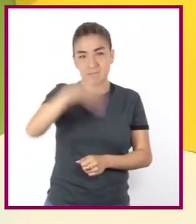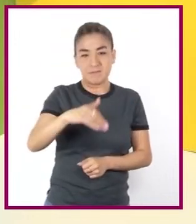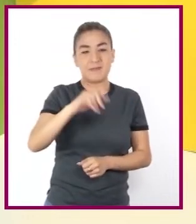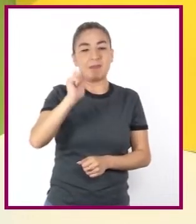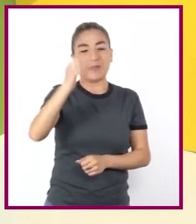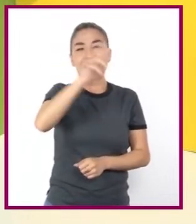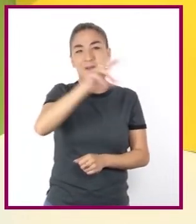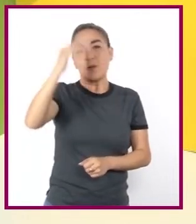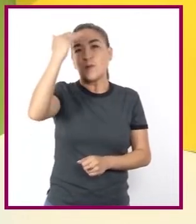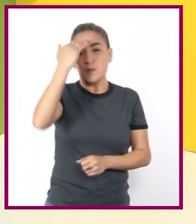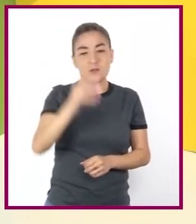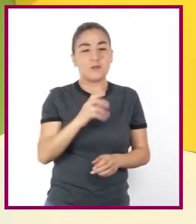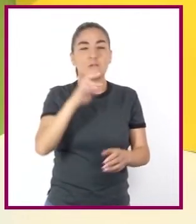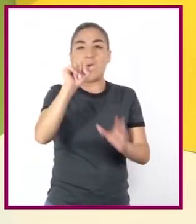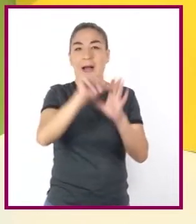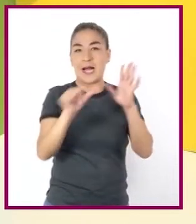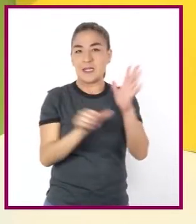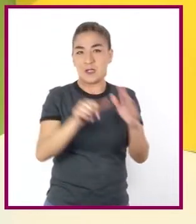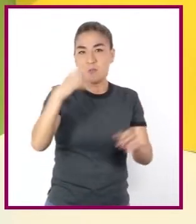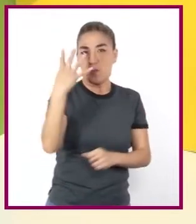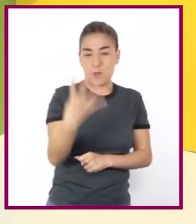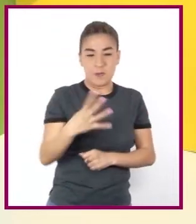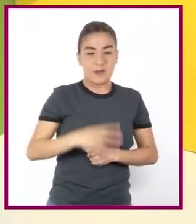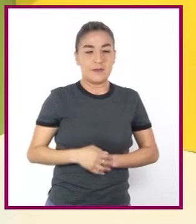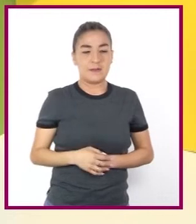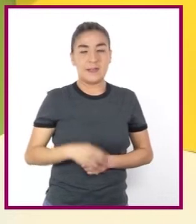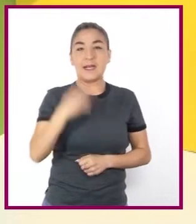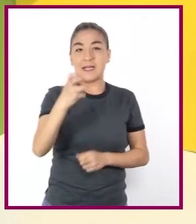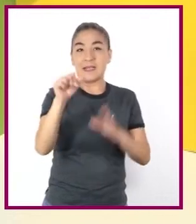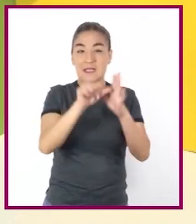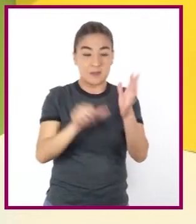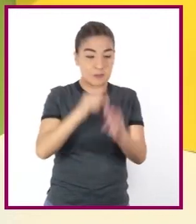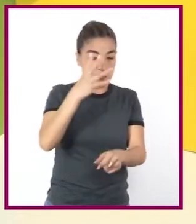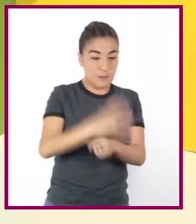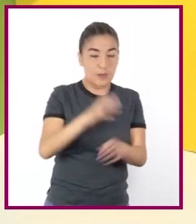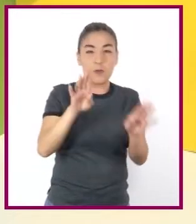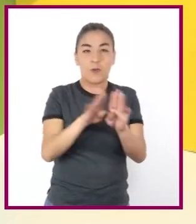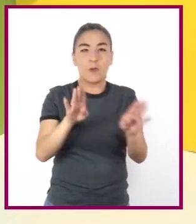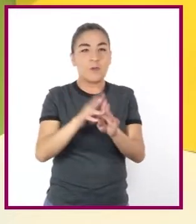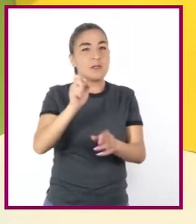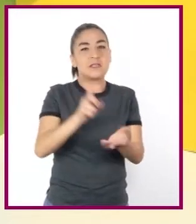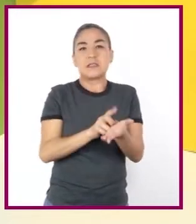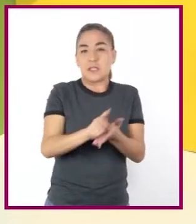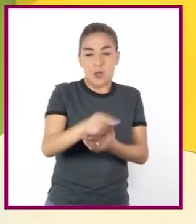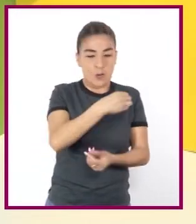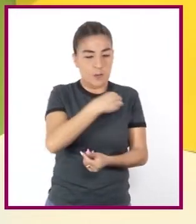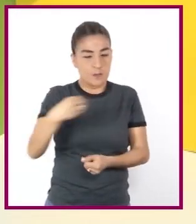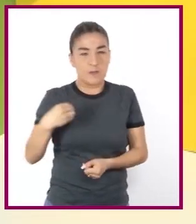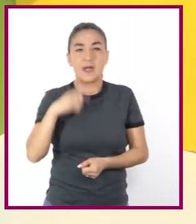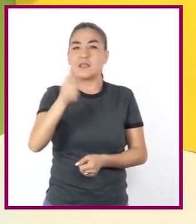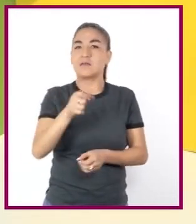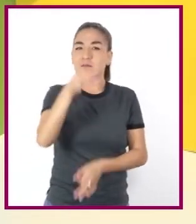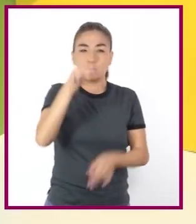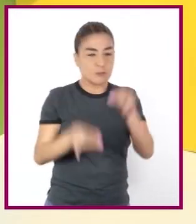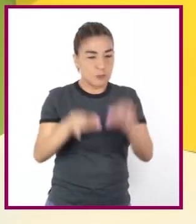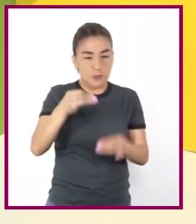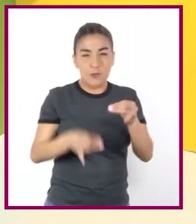artículo 4. Esta igualdad en derechos y obligaciones es jurídica y política.